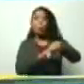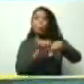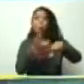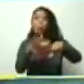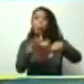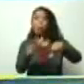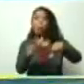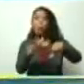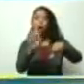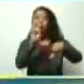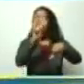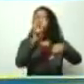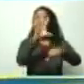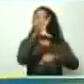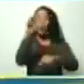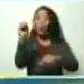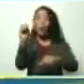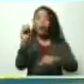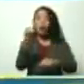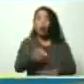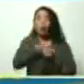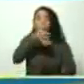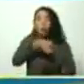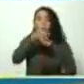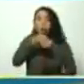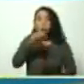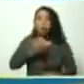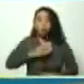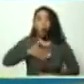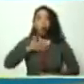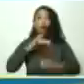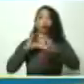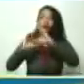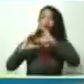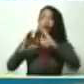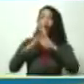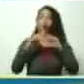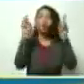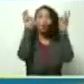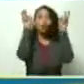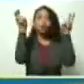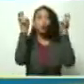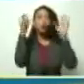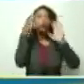Hasta las 2 y 50. Para poder conversar todos los temas.